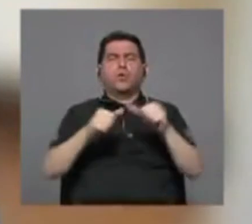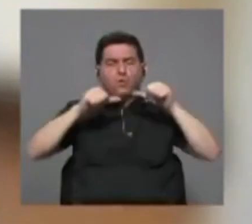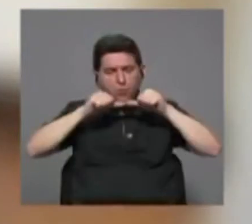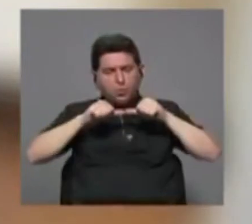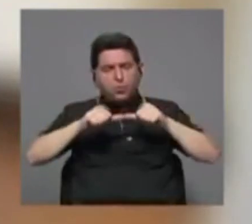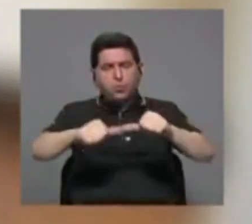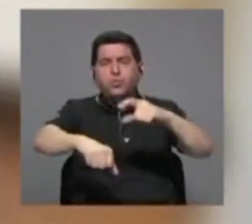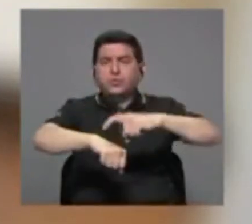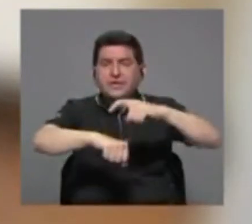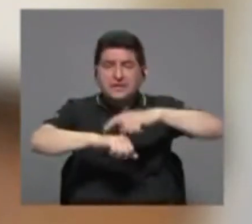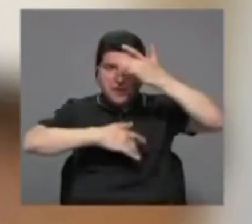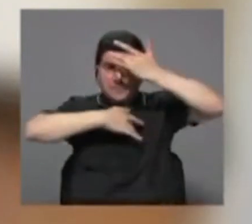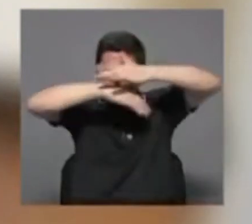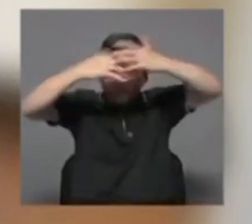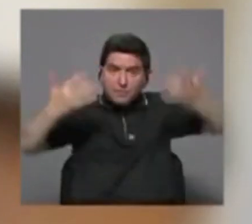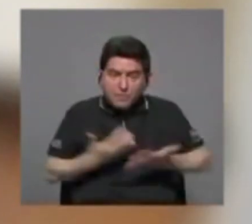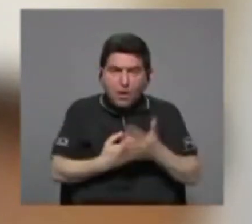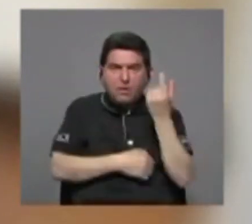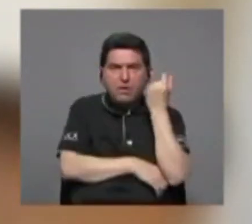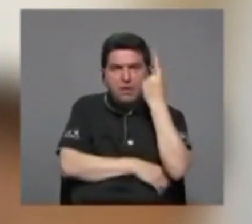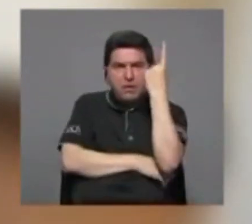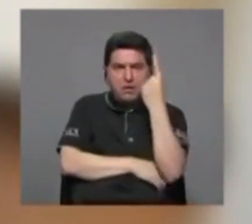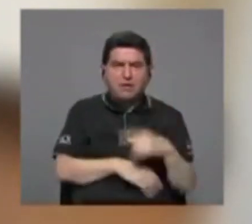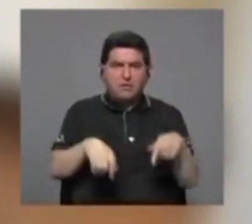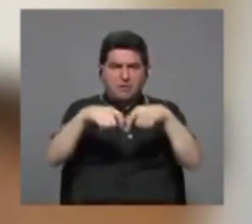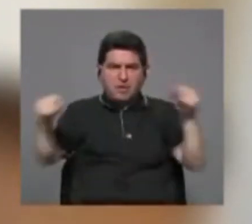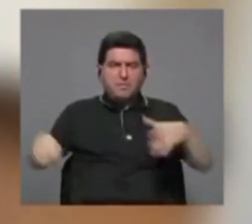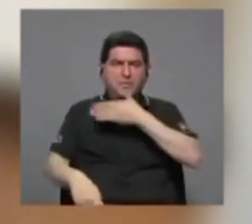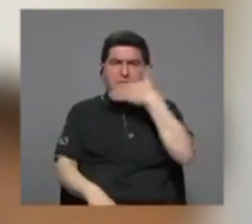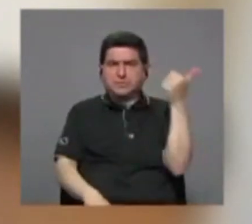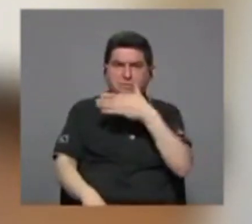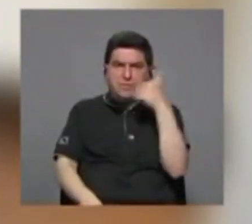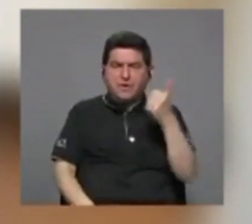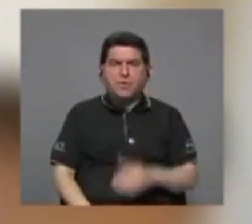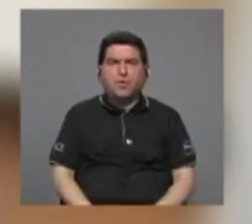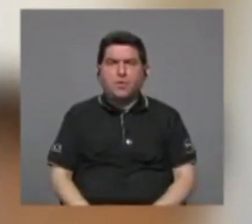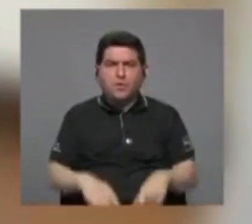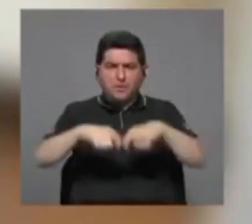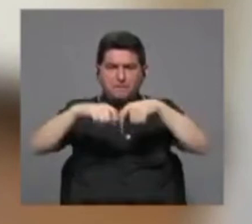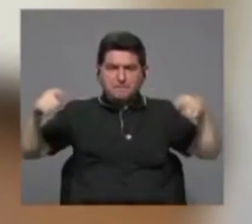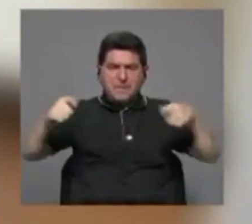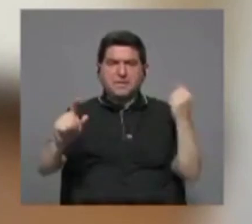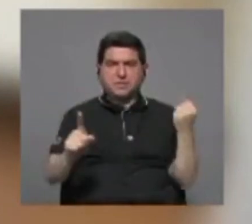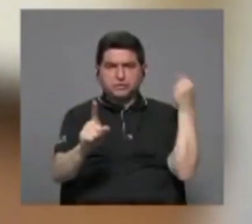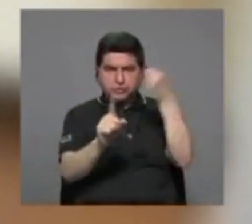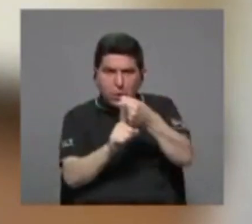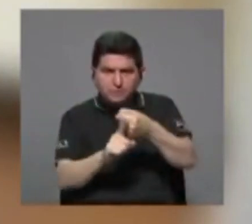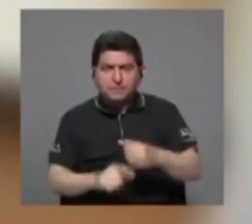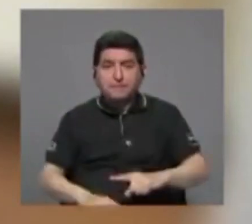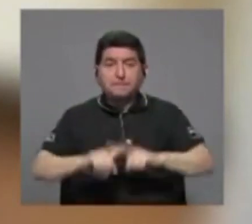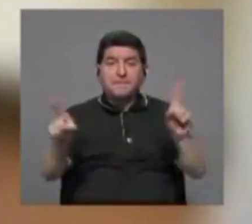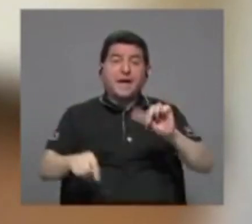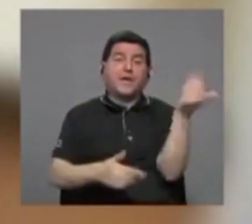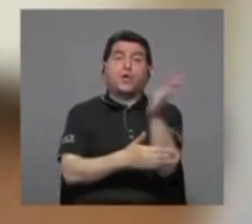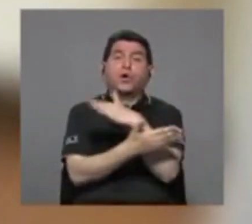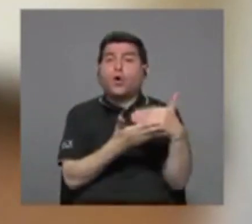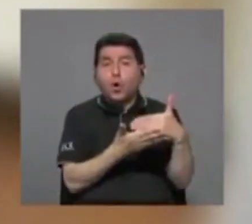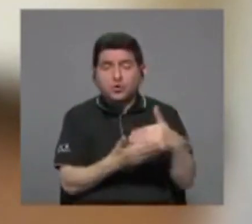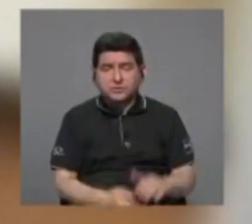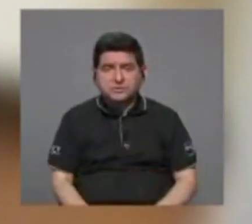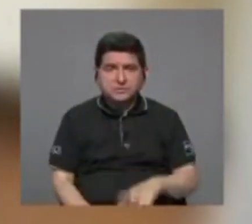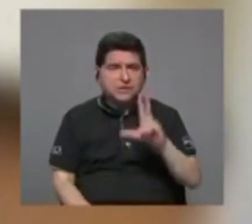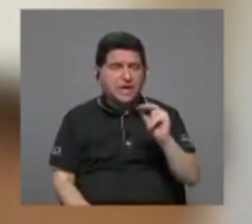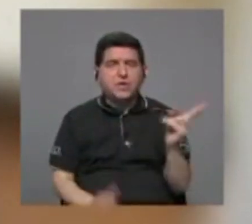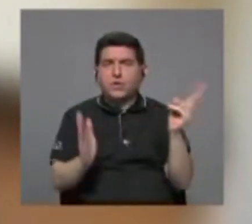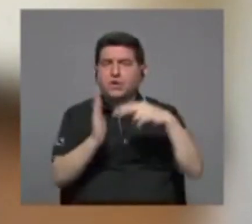de la pandemia, podíamos entender y medir mejor la magnitud del impacto. Pero hay otra parte que no estaba